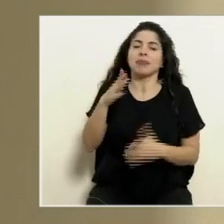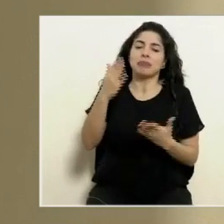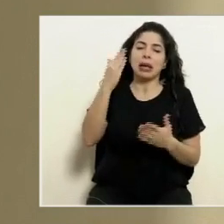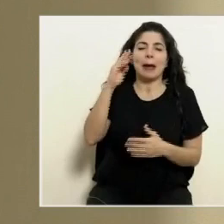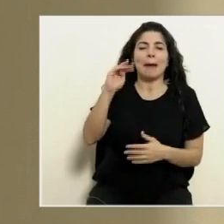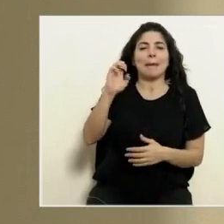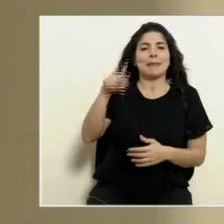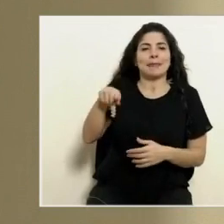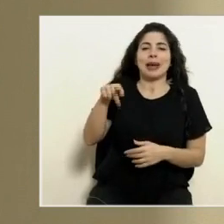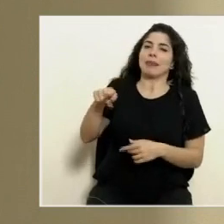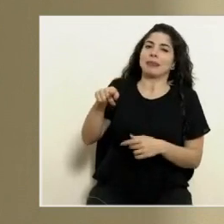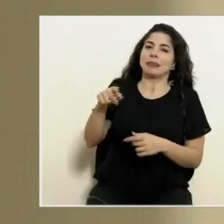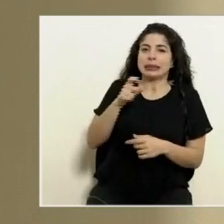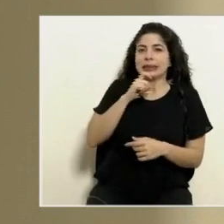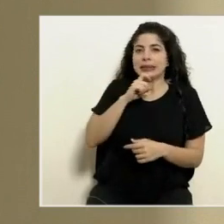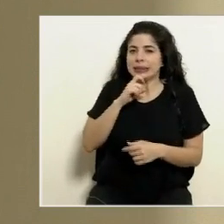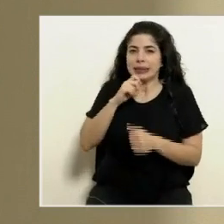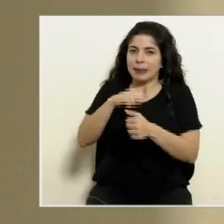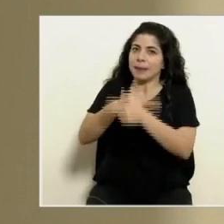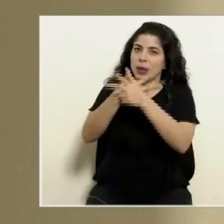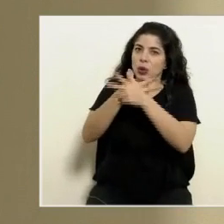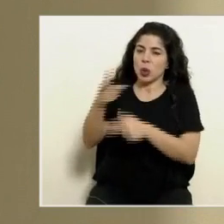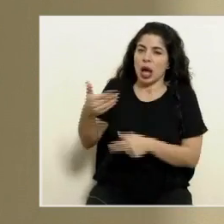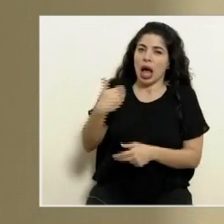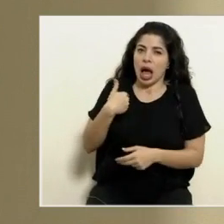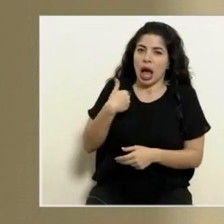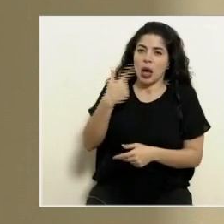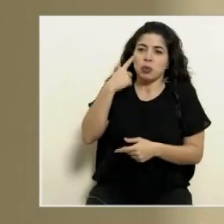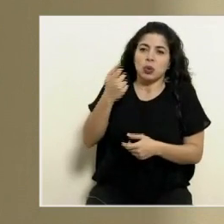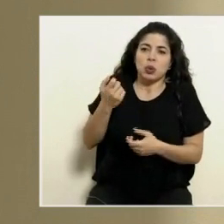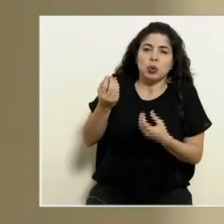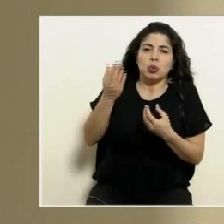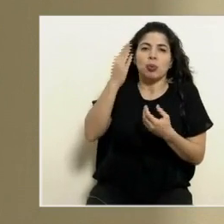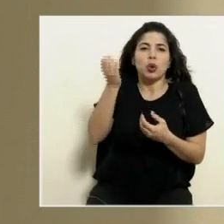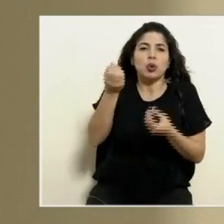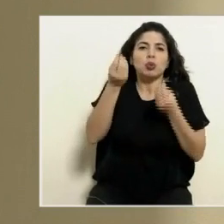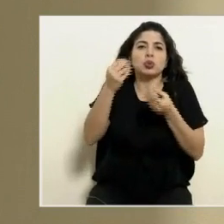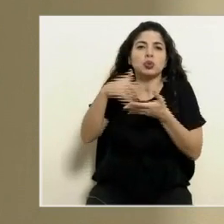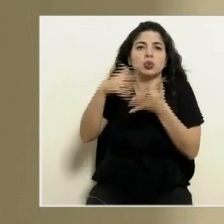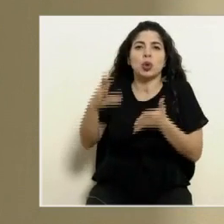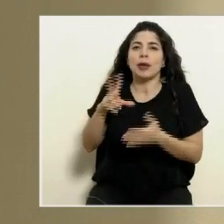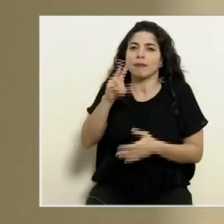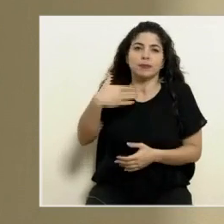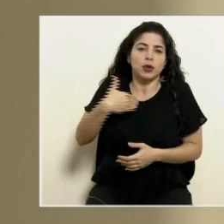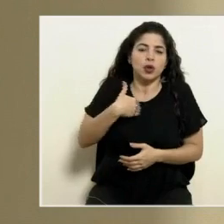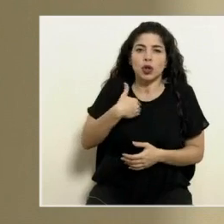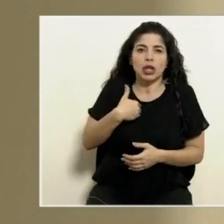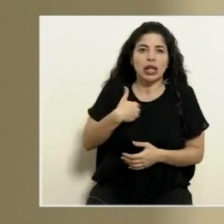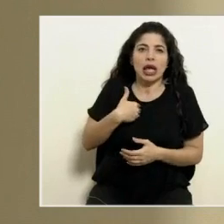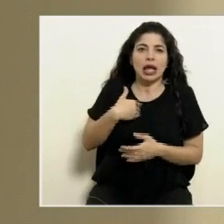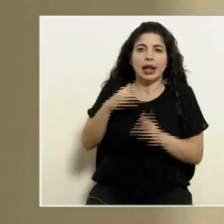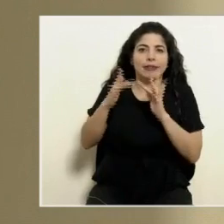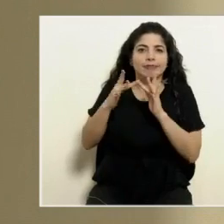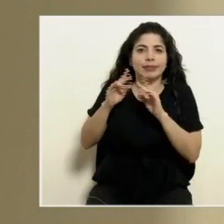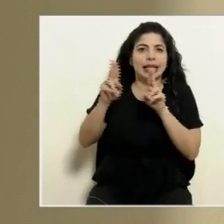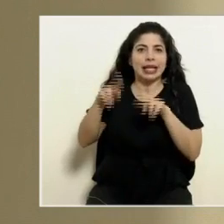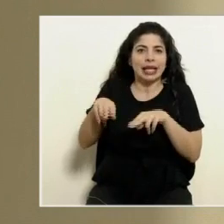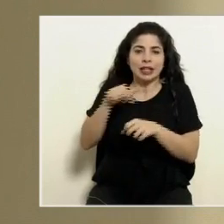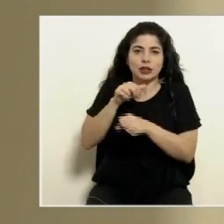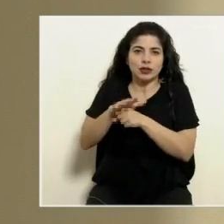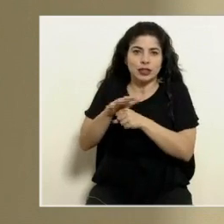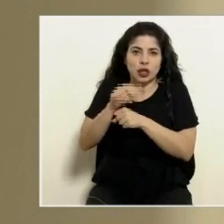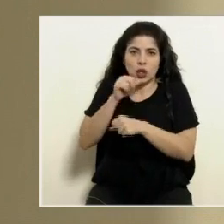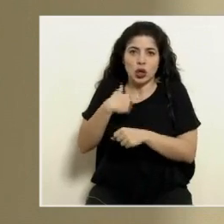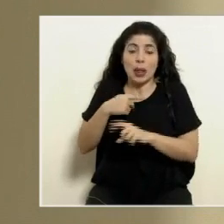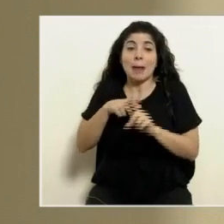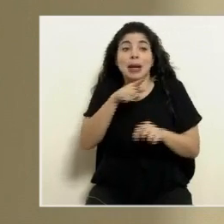sabemos que hay una imposibilidad, ¿verdad?, de la virtualidad por la cantidad de estudiantes que no tienen la conectividad necesaria. Pero en